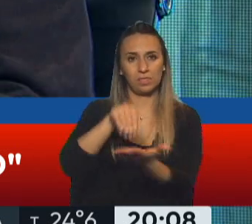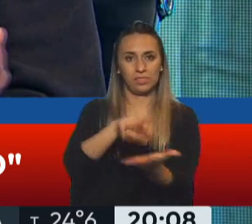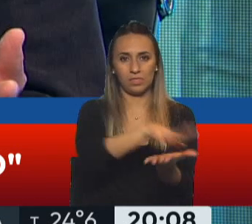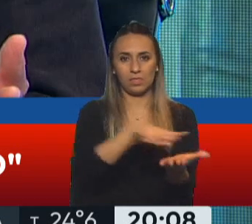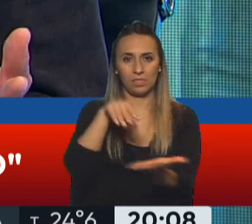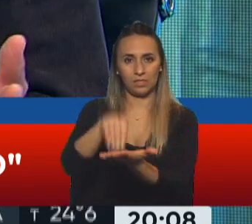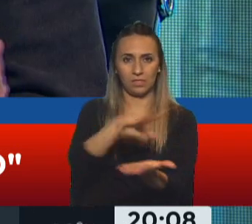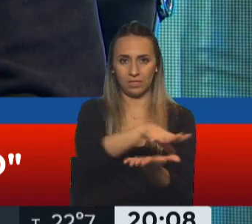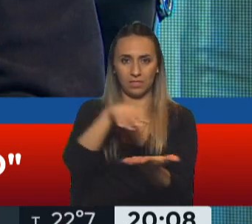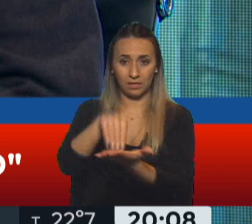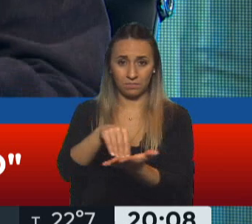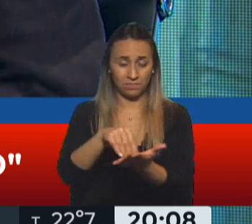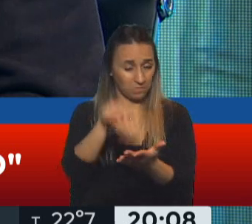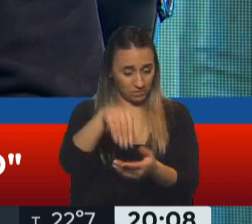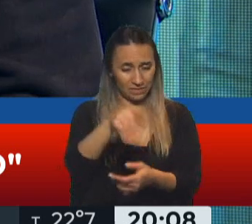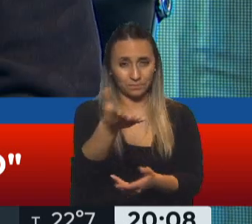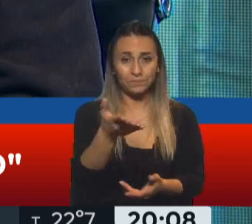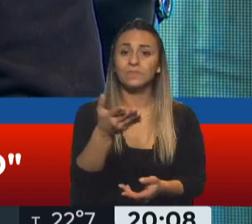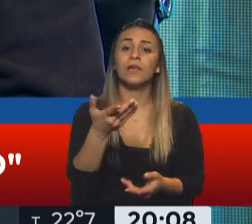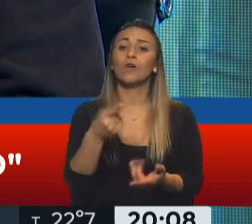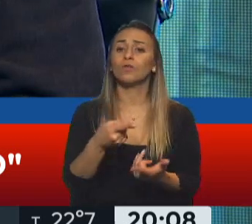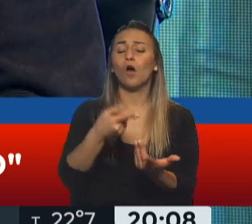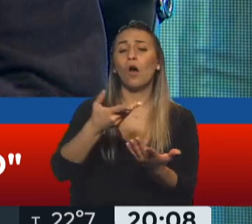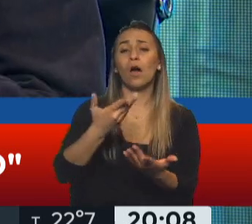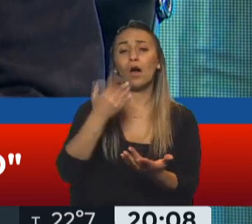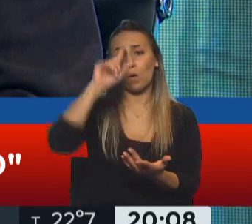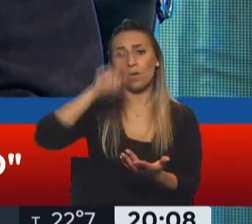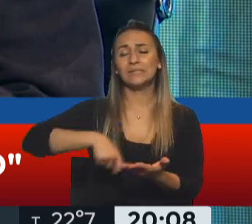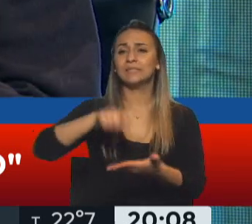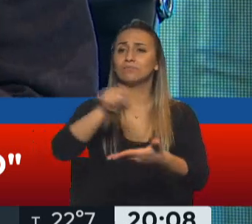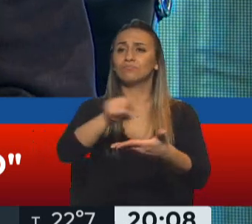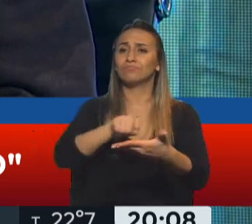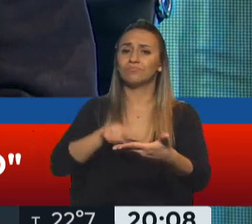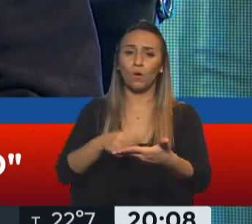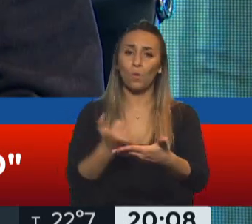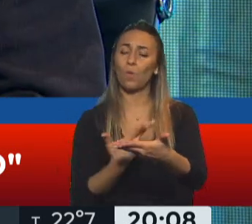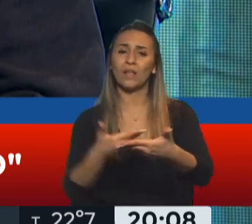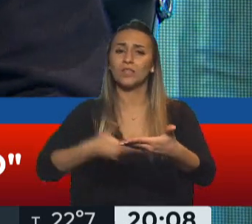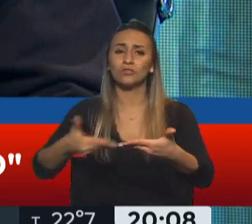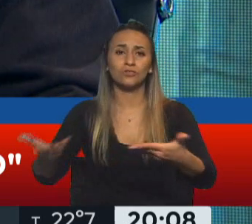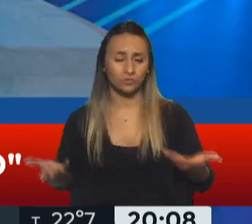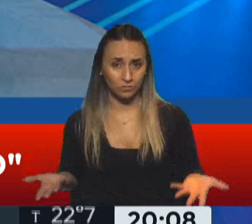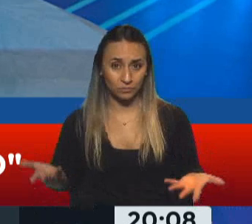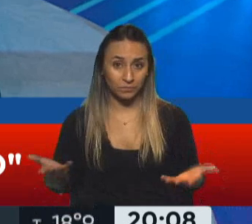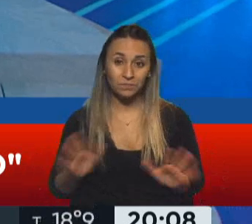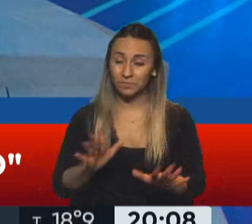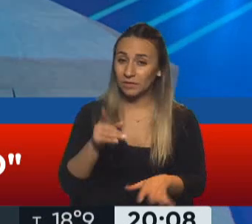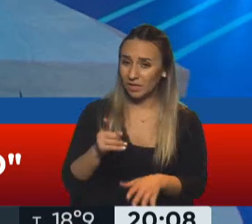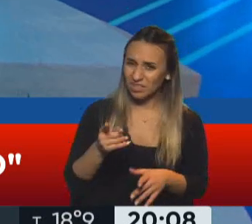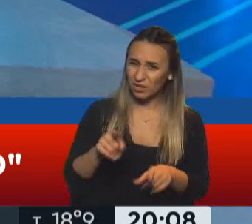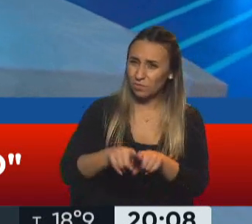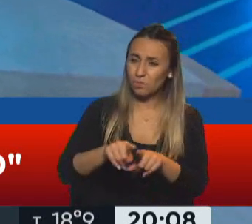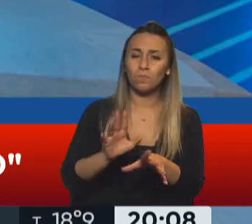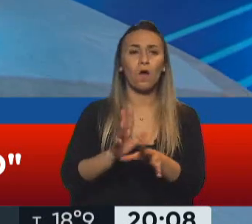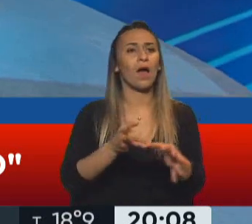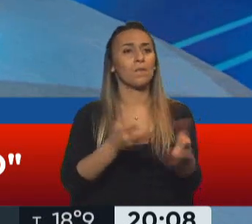Digamos, ¿cuántas fojas tienen cuando los jueces escriben, Néstor? Es realmente muy complejo eso en términos de hacer docencia